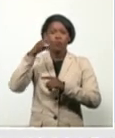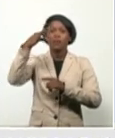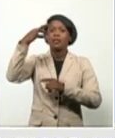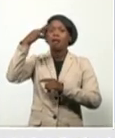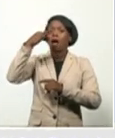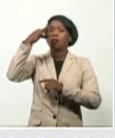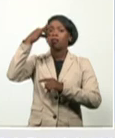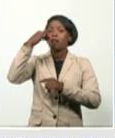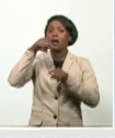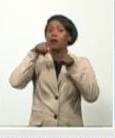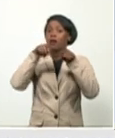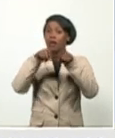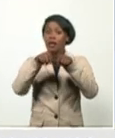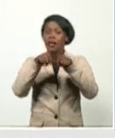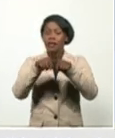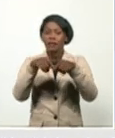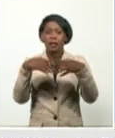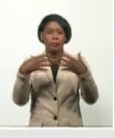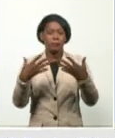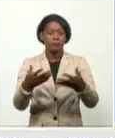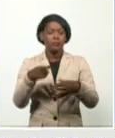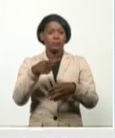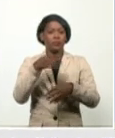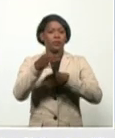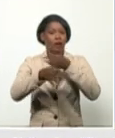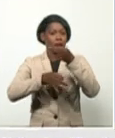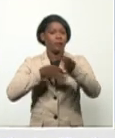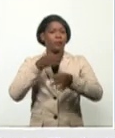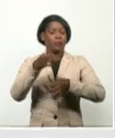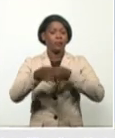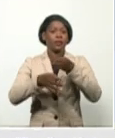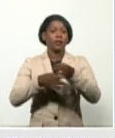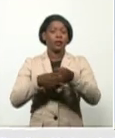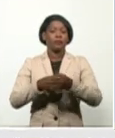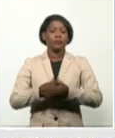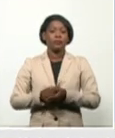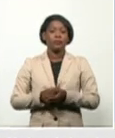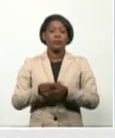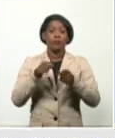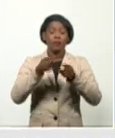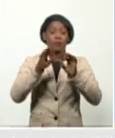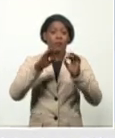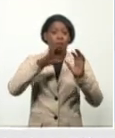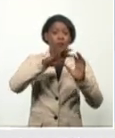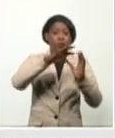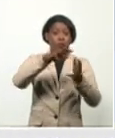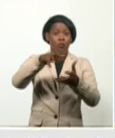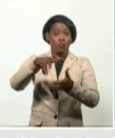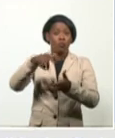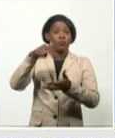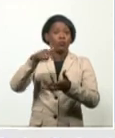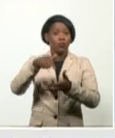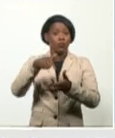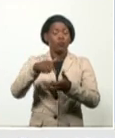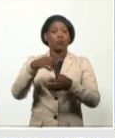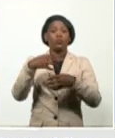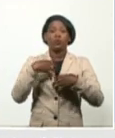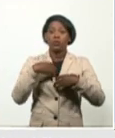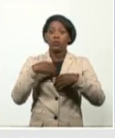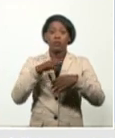medicamento homeopático, que en el mundo tiene un gran